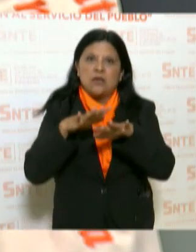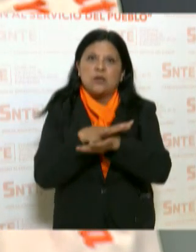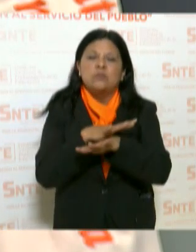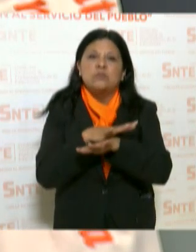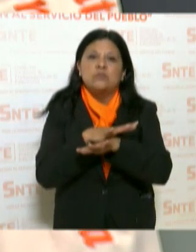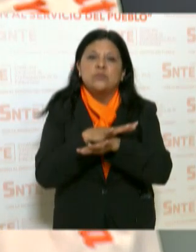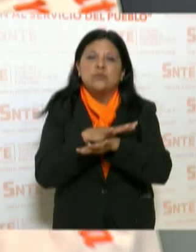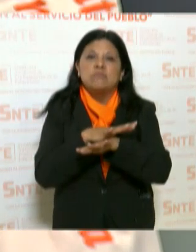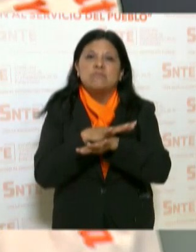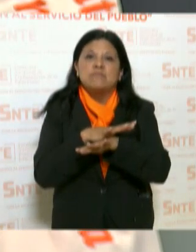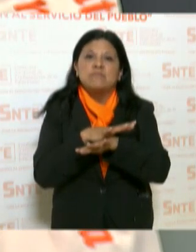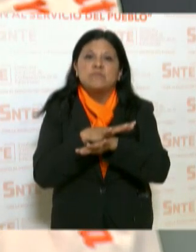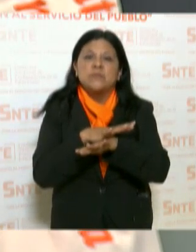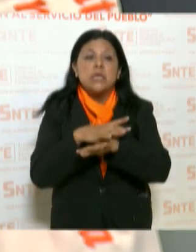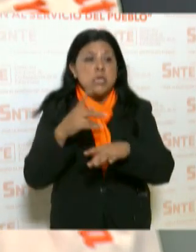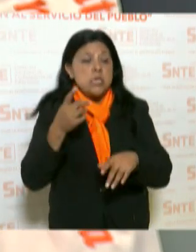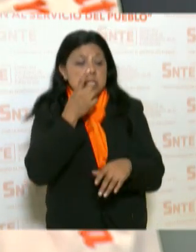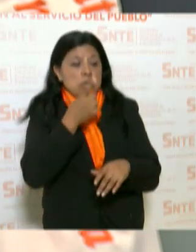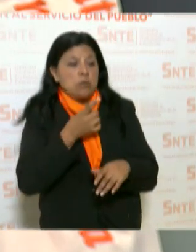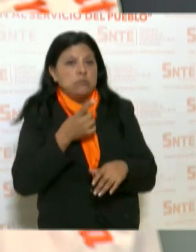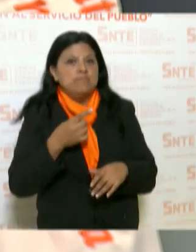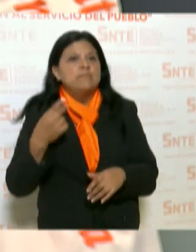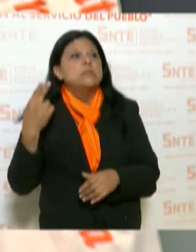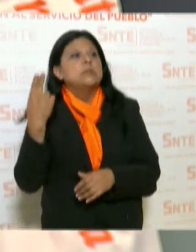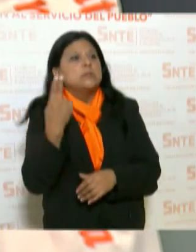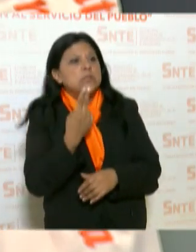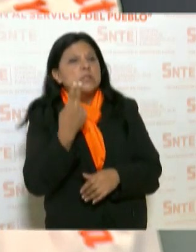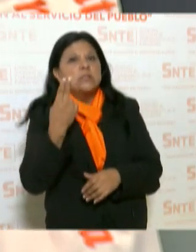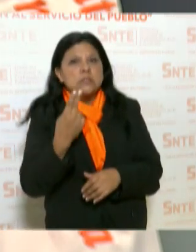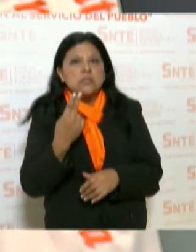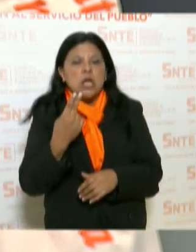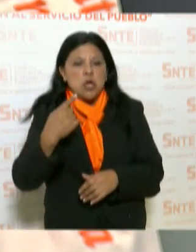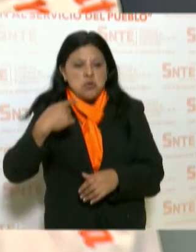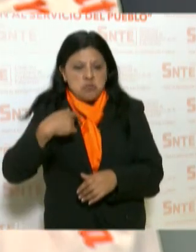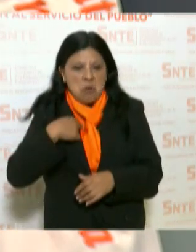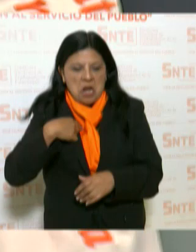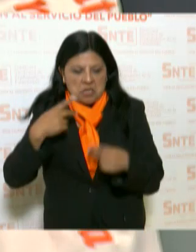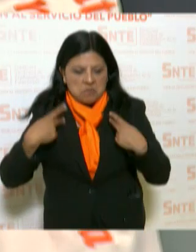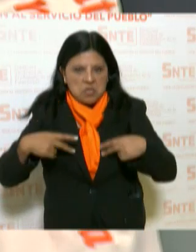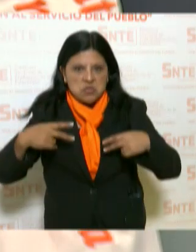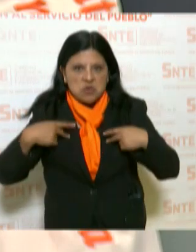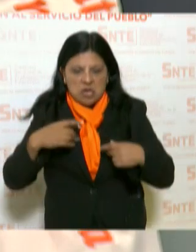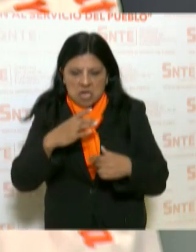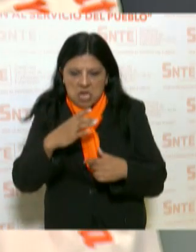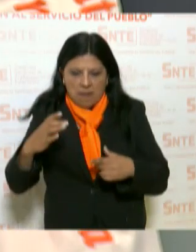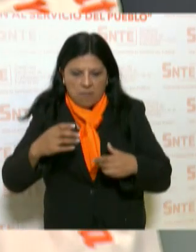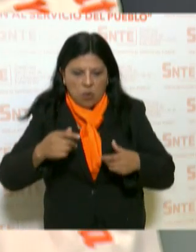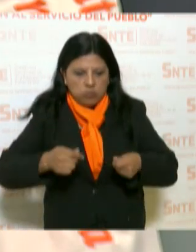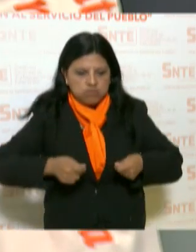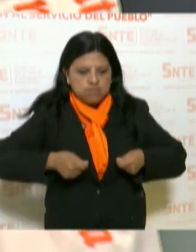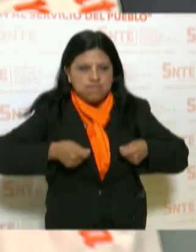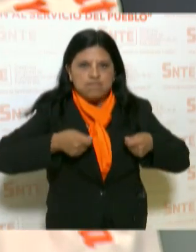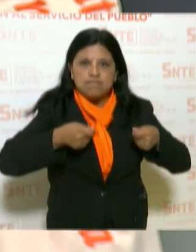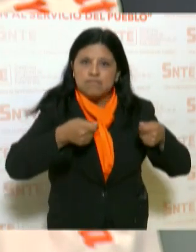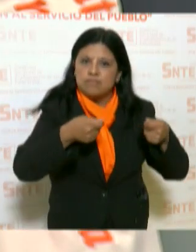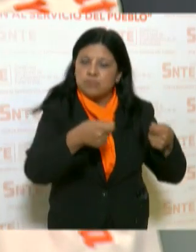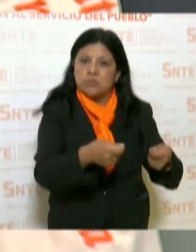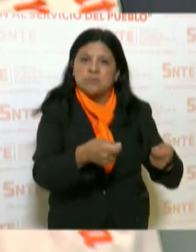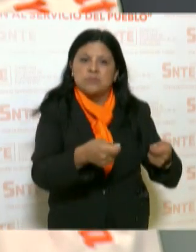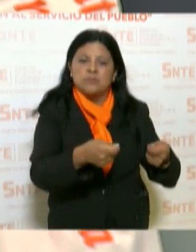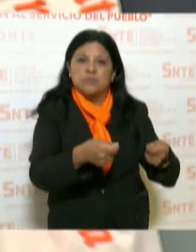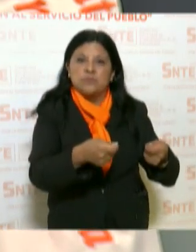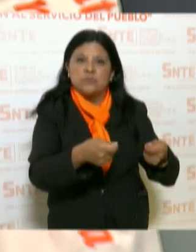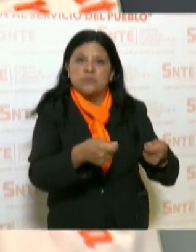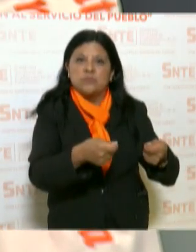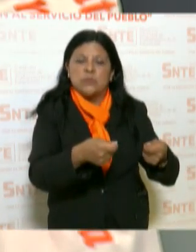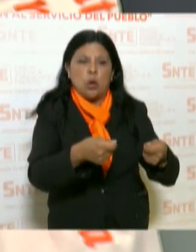si es necesario, le voy a devolver a los campesinos el Mauser, el